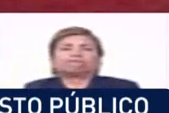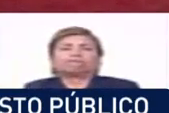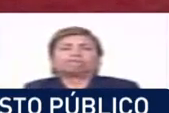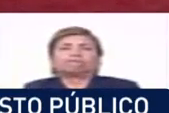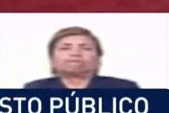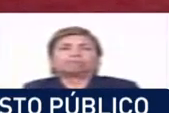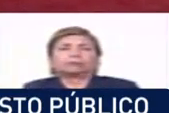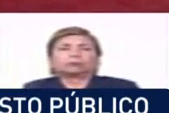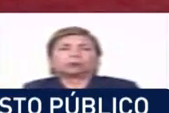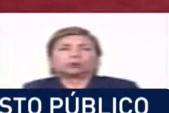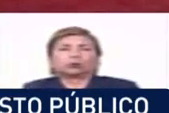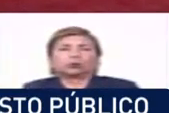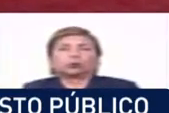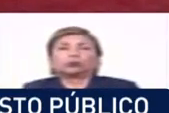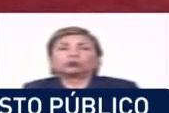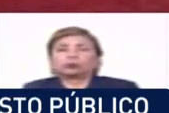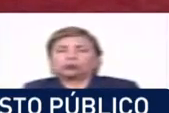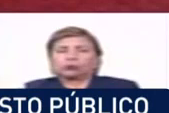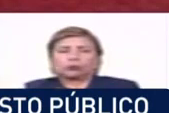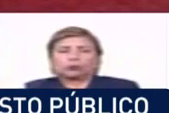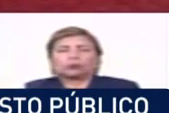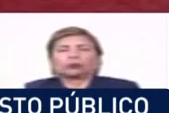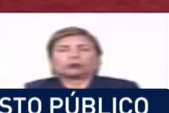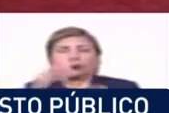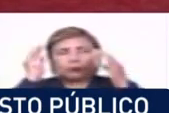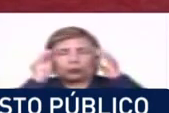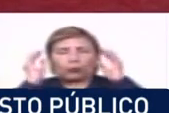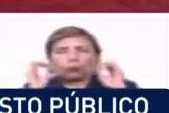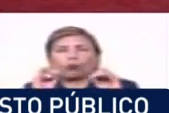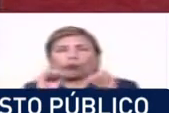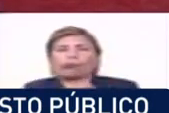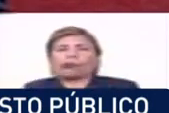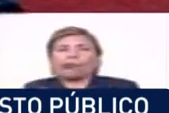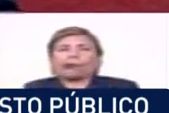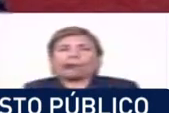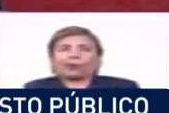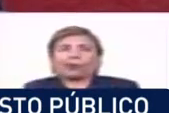en contra de la opinión inicial del Ejecutivo, pero hemos avanzado.